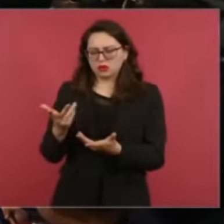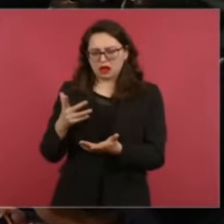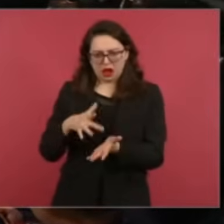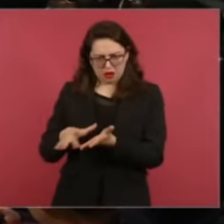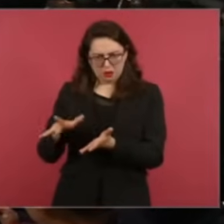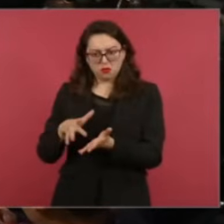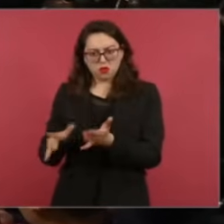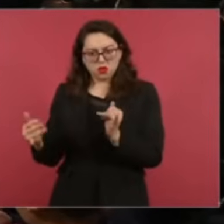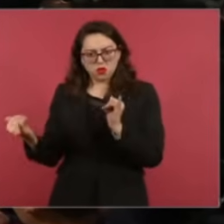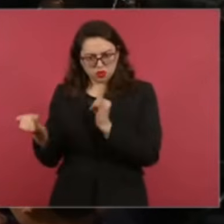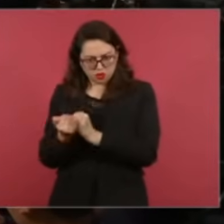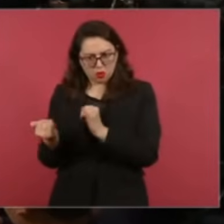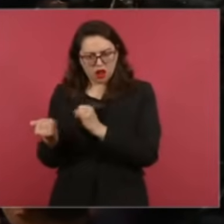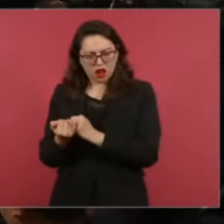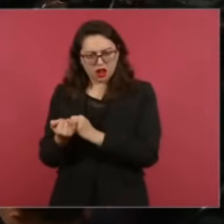el Paulina,